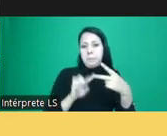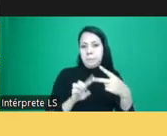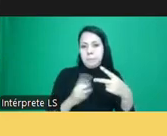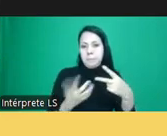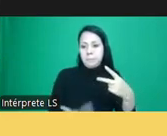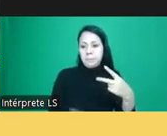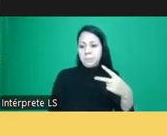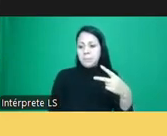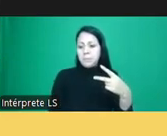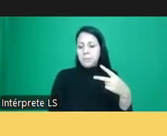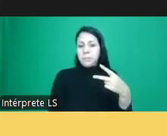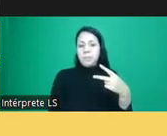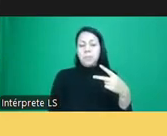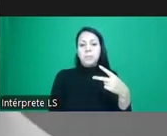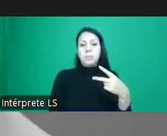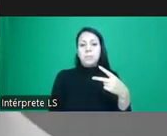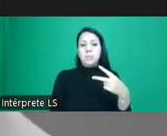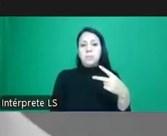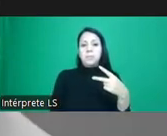Un momento.